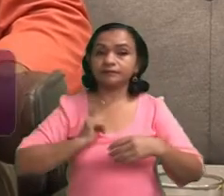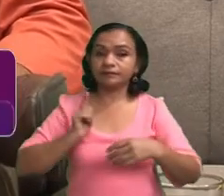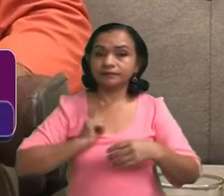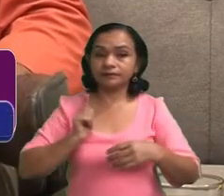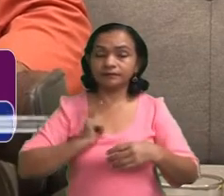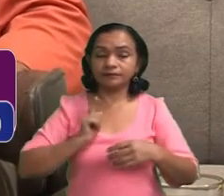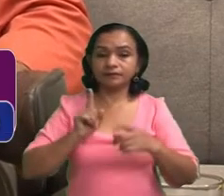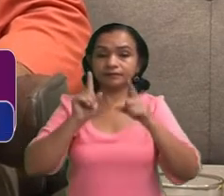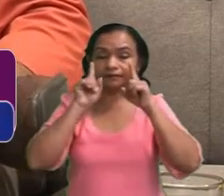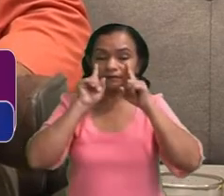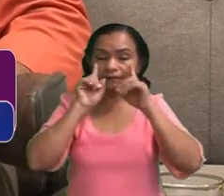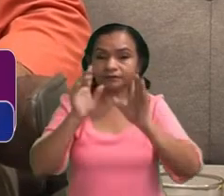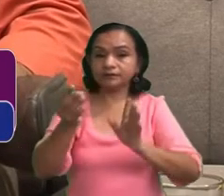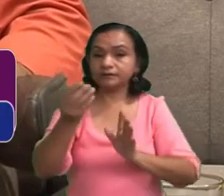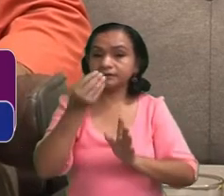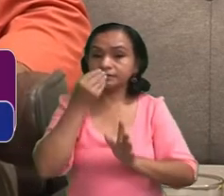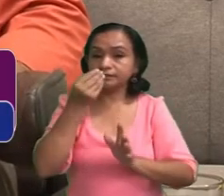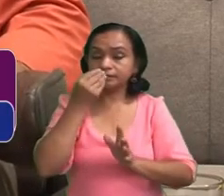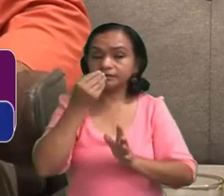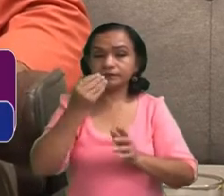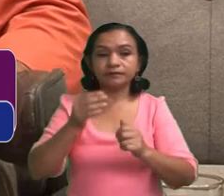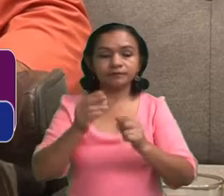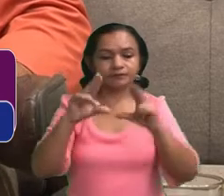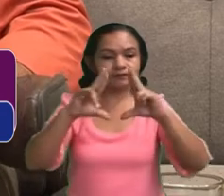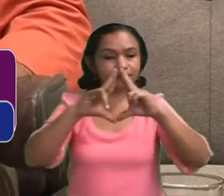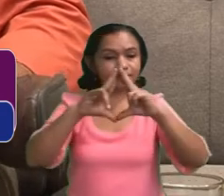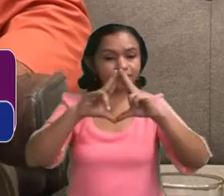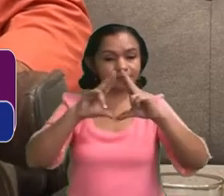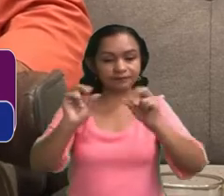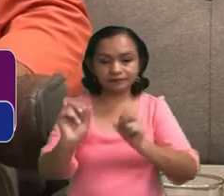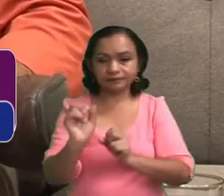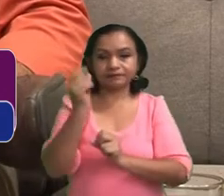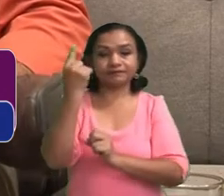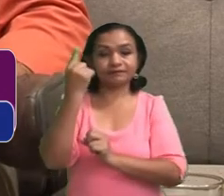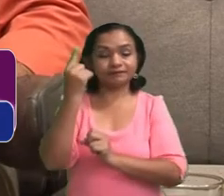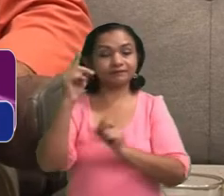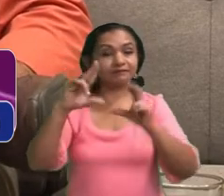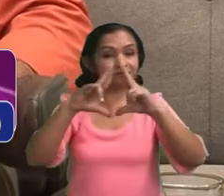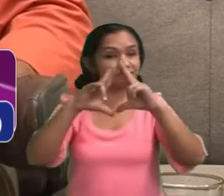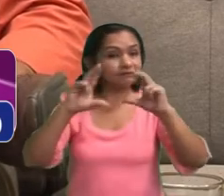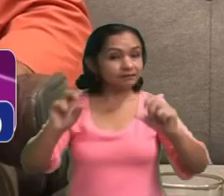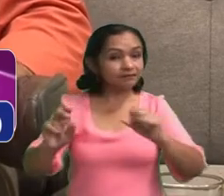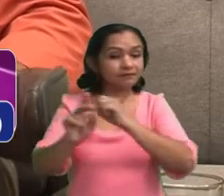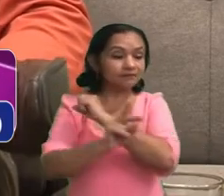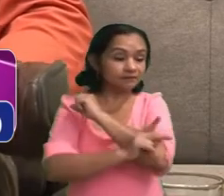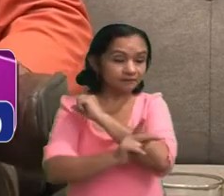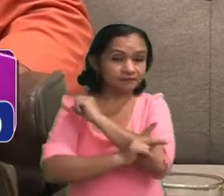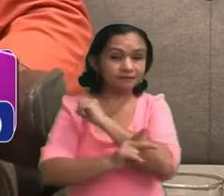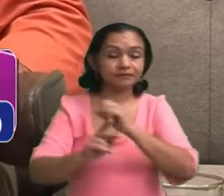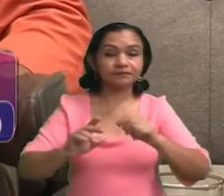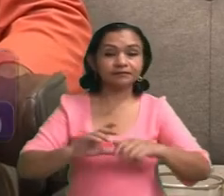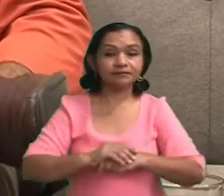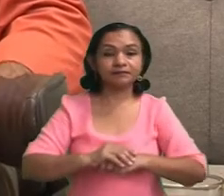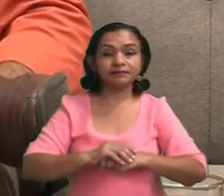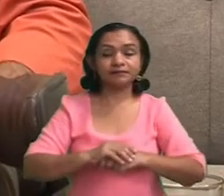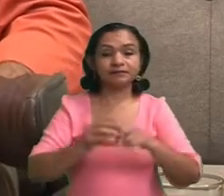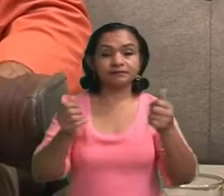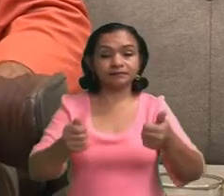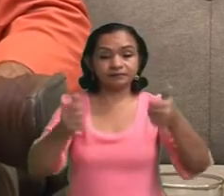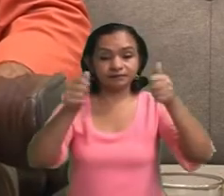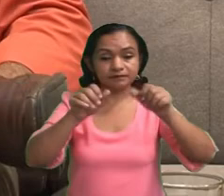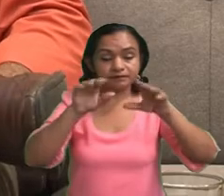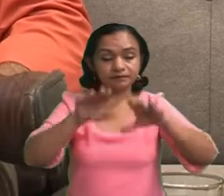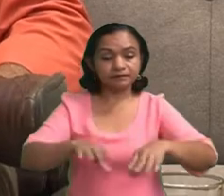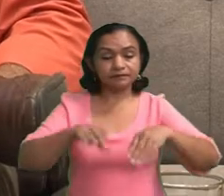en seguridad y soberanía alimentaria, es Nicaragua. En Nicaragua nosotros aprobamos una ley